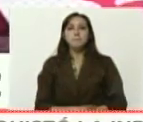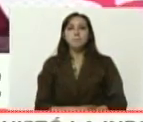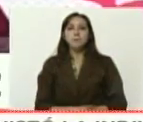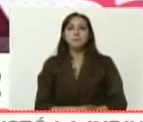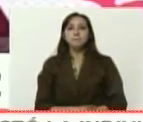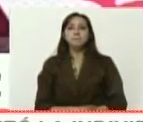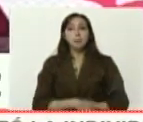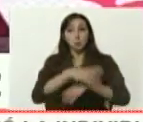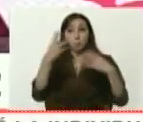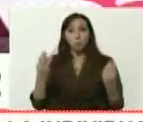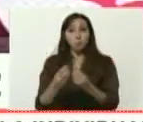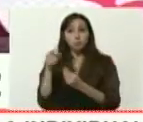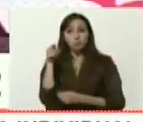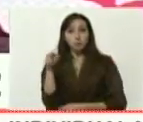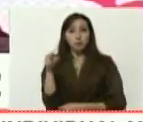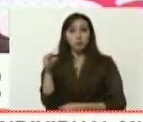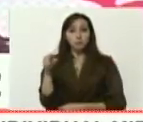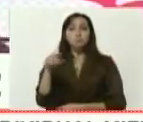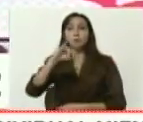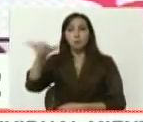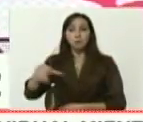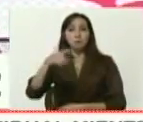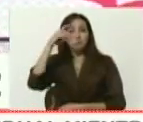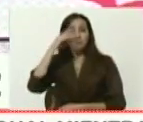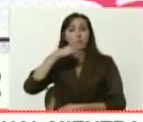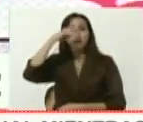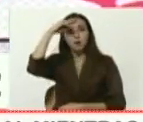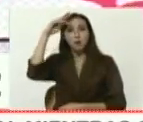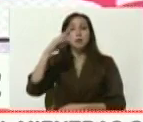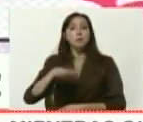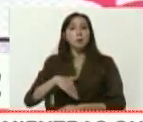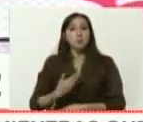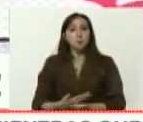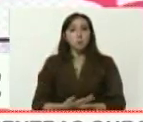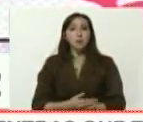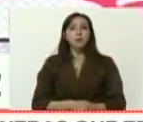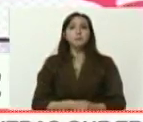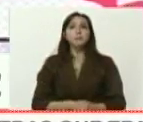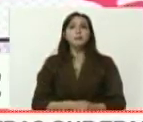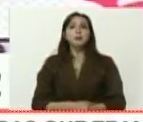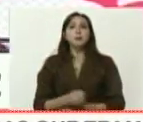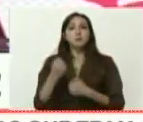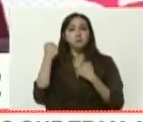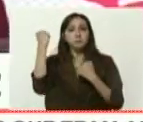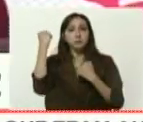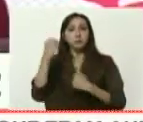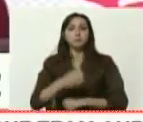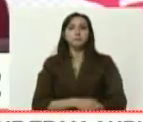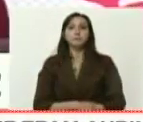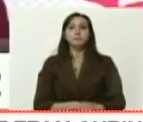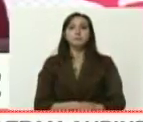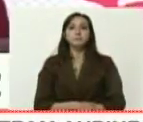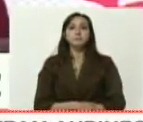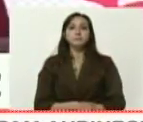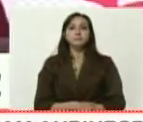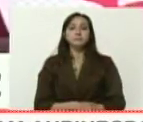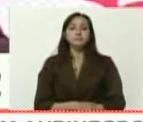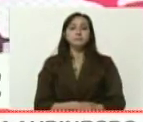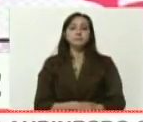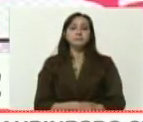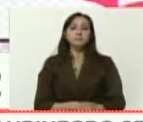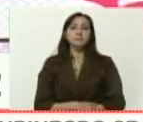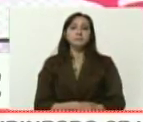con él para salir de este laberinto en que estamos. Dos comentarios finales.